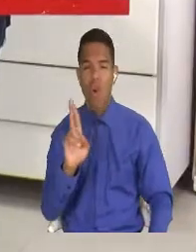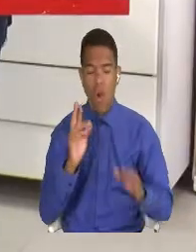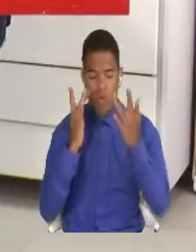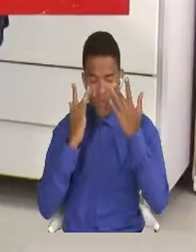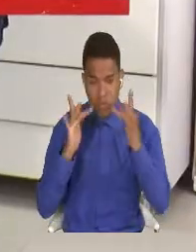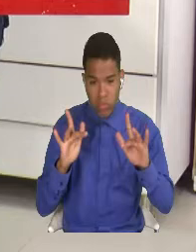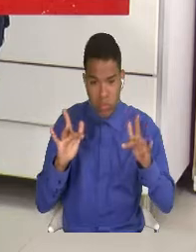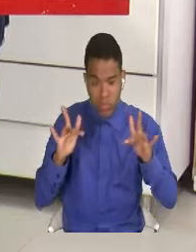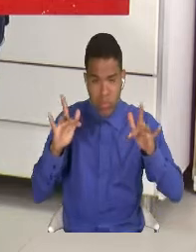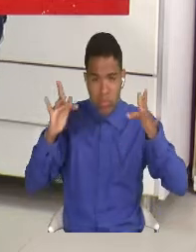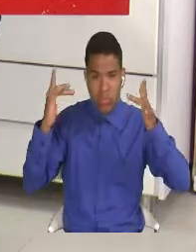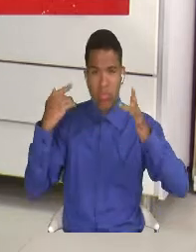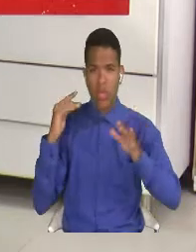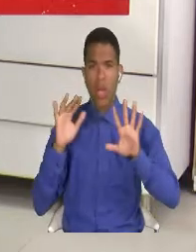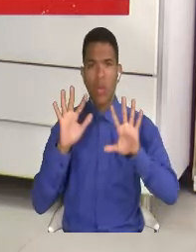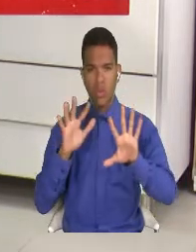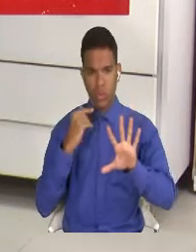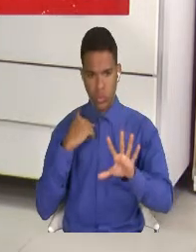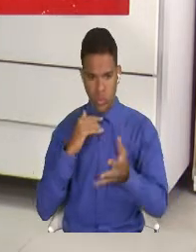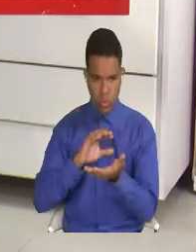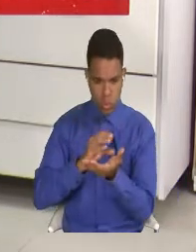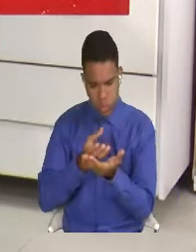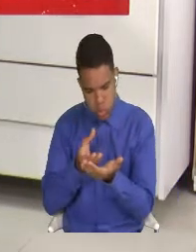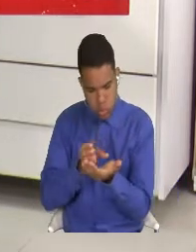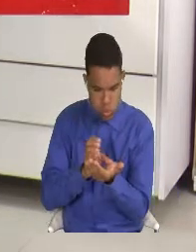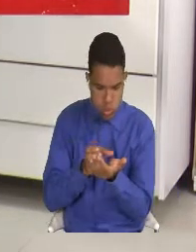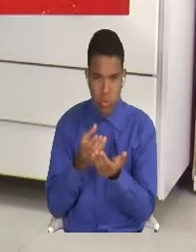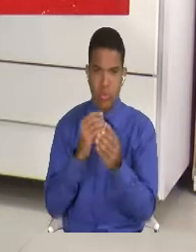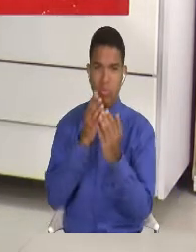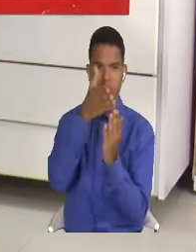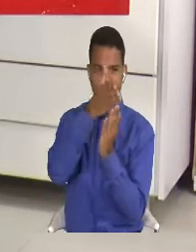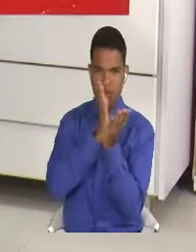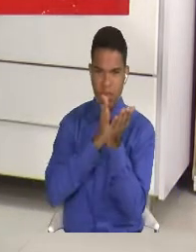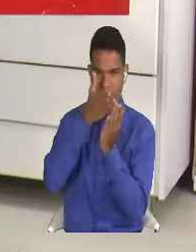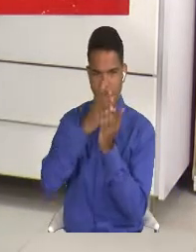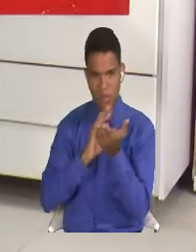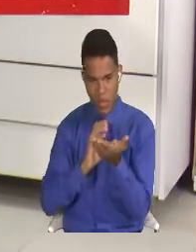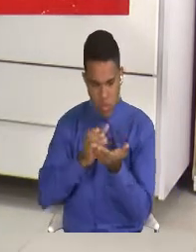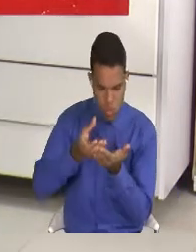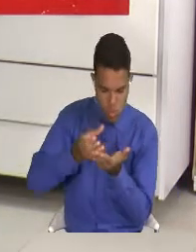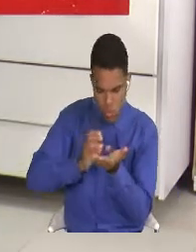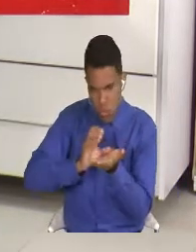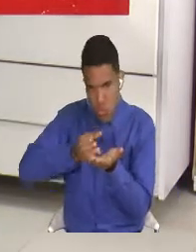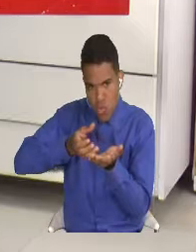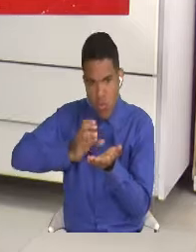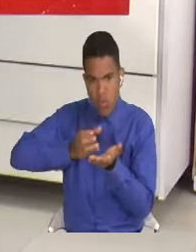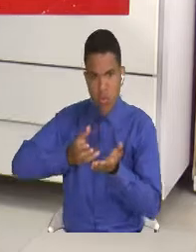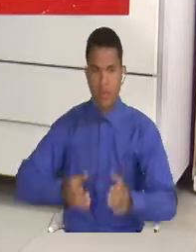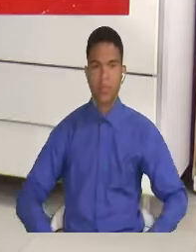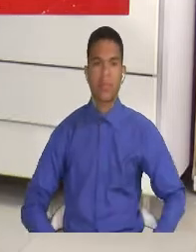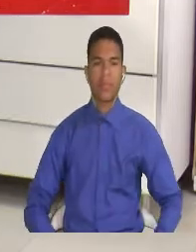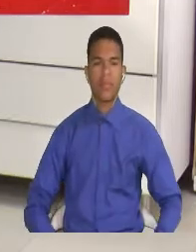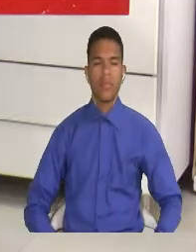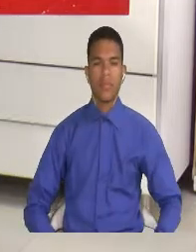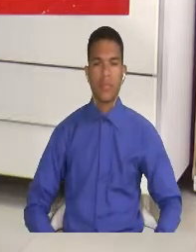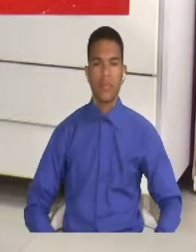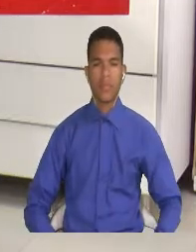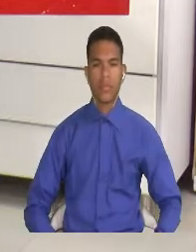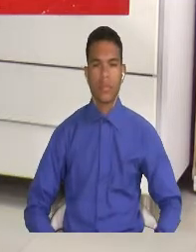compartido. Muy... ok, o sea que estos platanitos... ¿qué les hice? Simplemente un plátano maduro y le hice incisiones. Okay. ¿Sí? Para